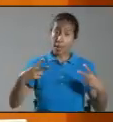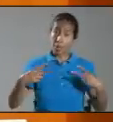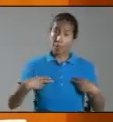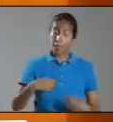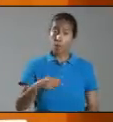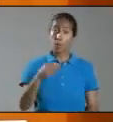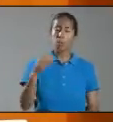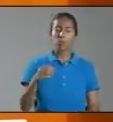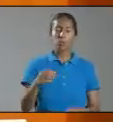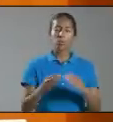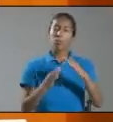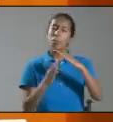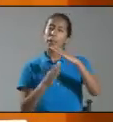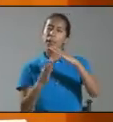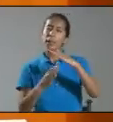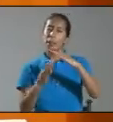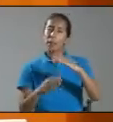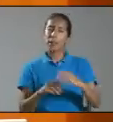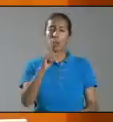humildad.